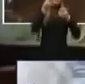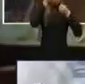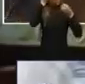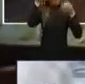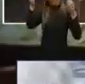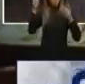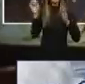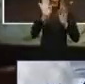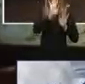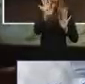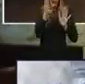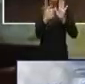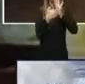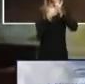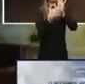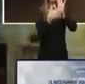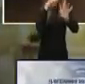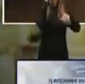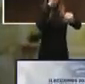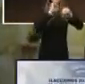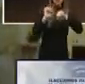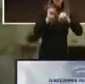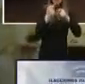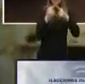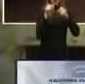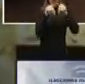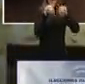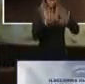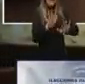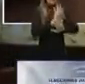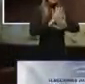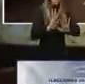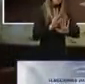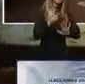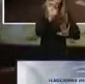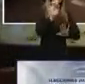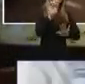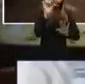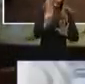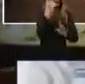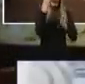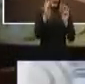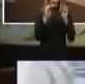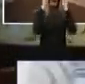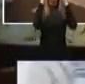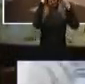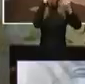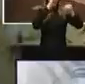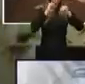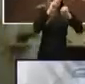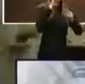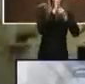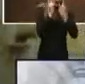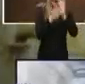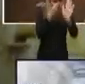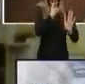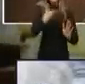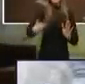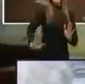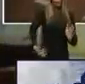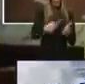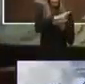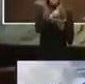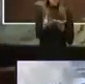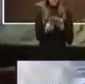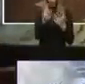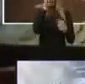propuestas de trabajo. Pero no solamente ha sido el primer magistrado de la nación, el presidente de la República, también ha